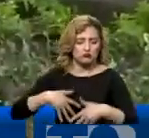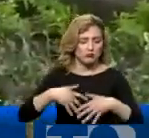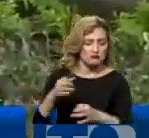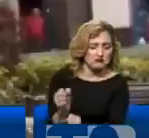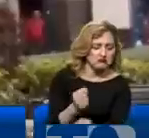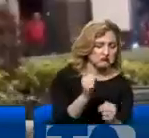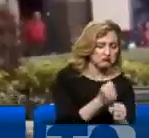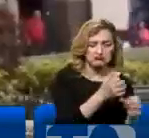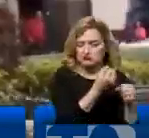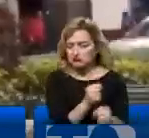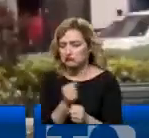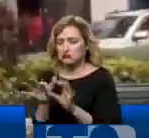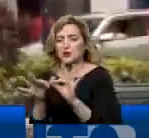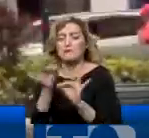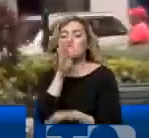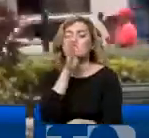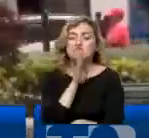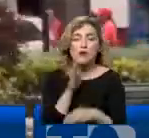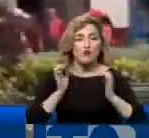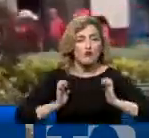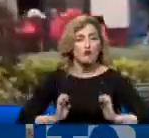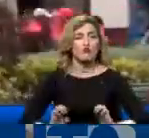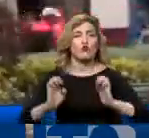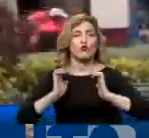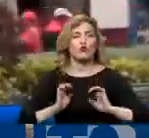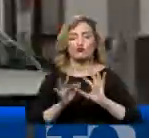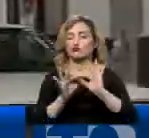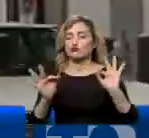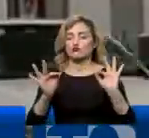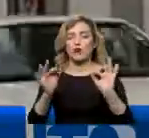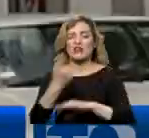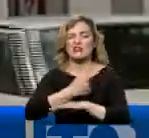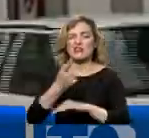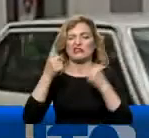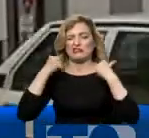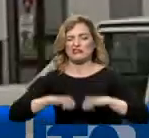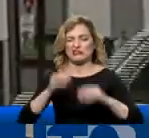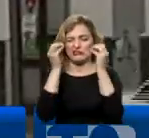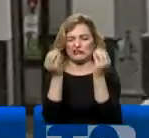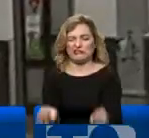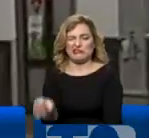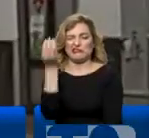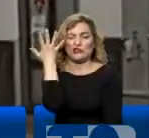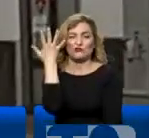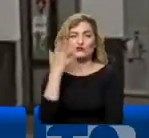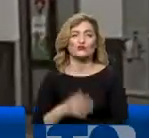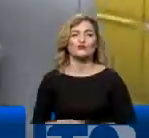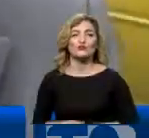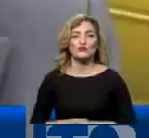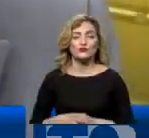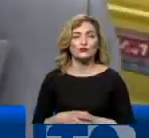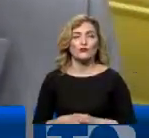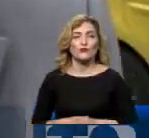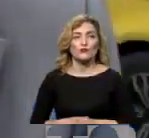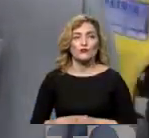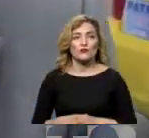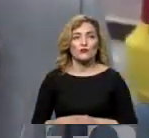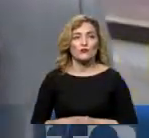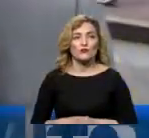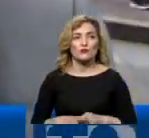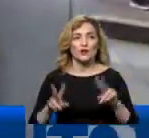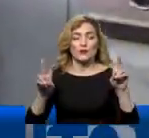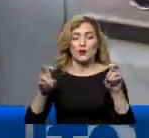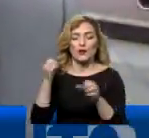del centro y con mucha paciencia y esfuerzo dejaron atrás esos días tristes para la ciudad y para el país entero. Este asunto de las